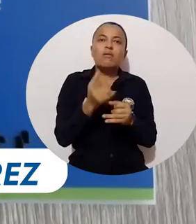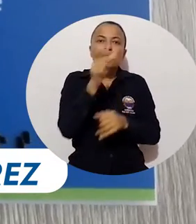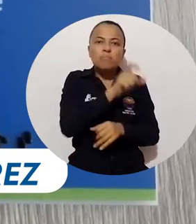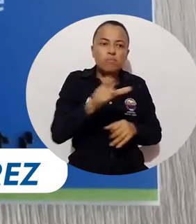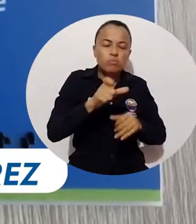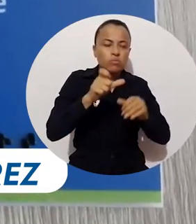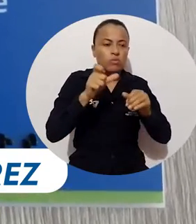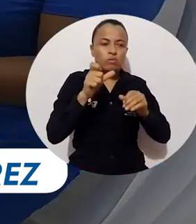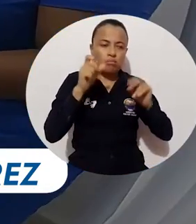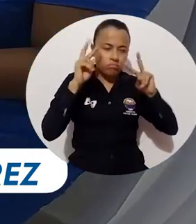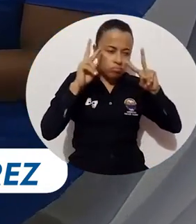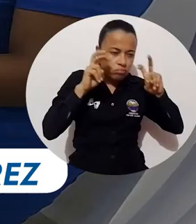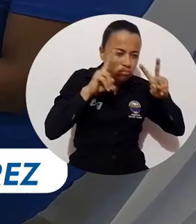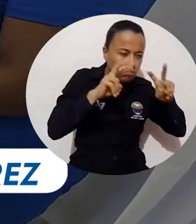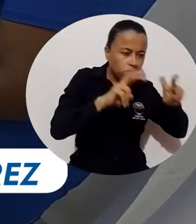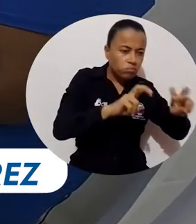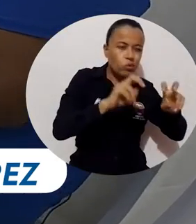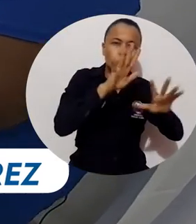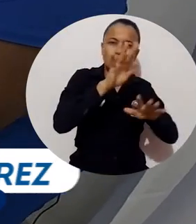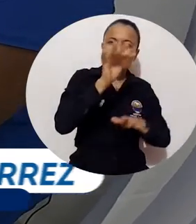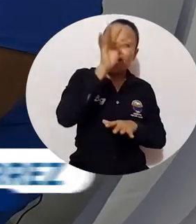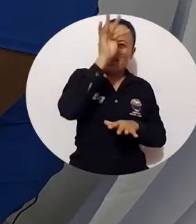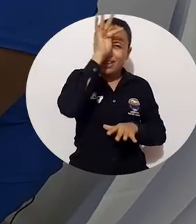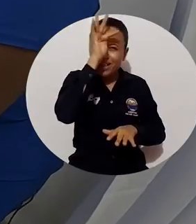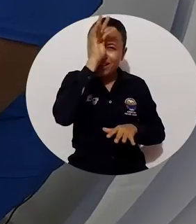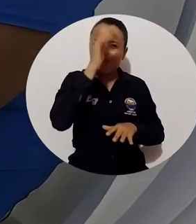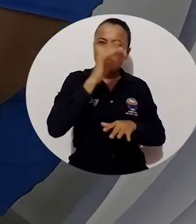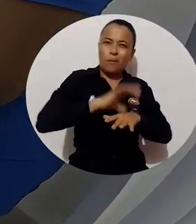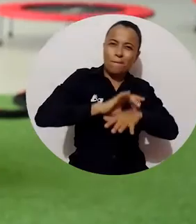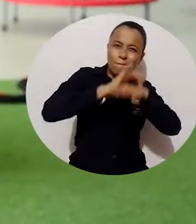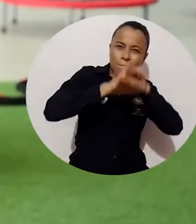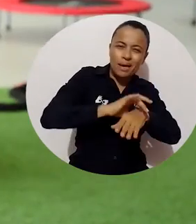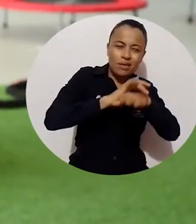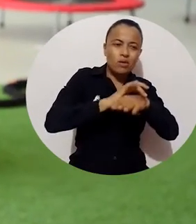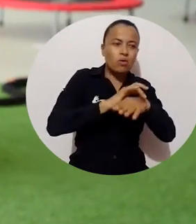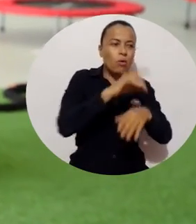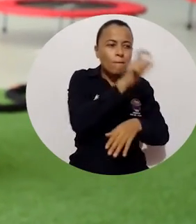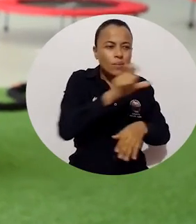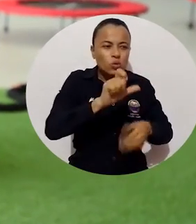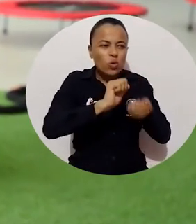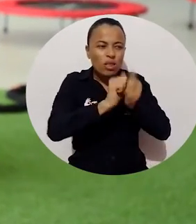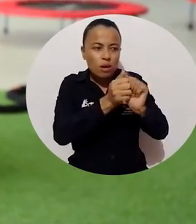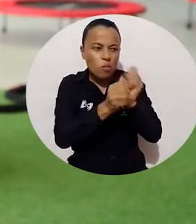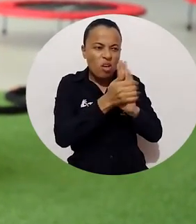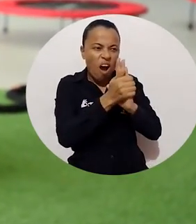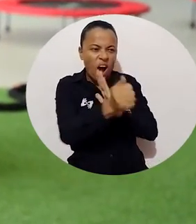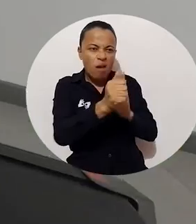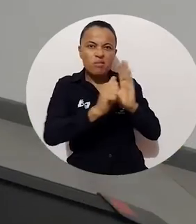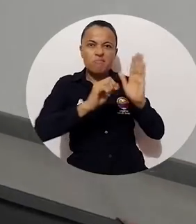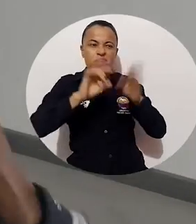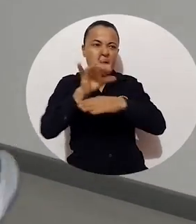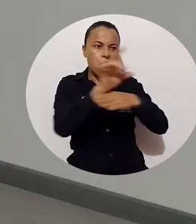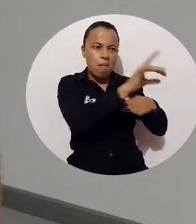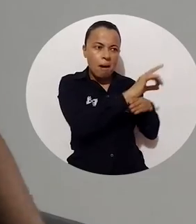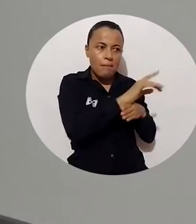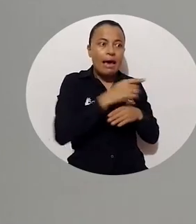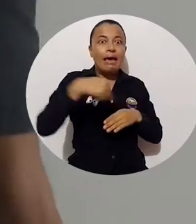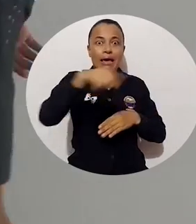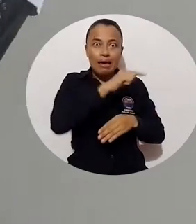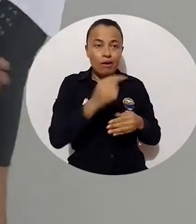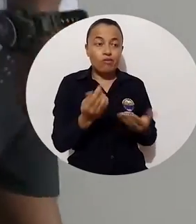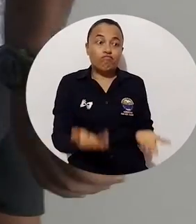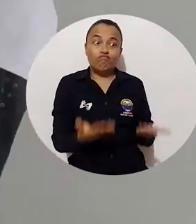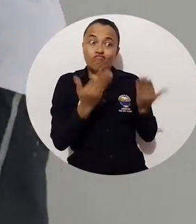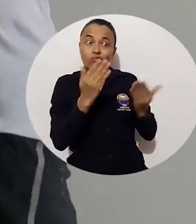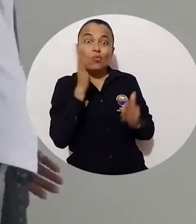podrán desarrollar investigaciones de tipo clínicos, médicos, en cuanto a los deportistas de alto rendimiento y que podamos generar al